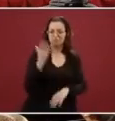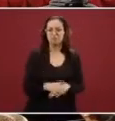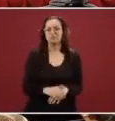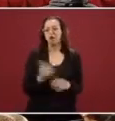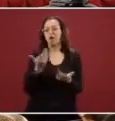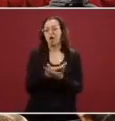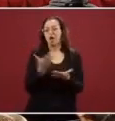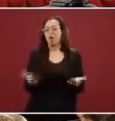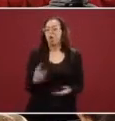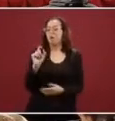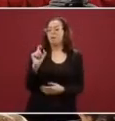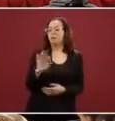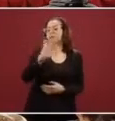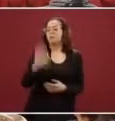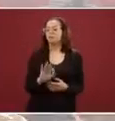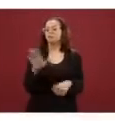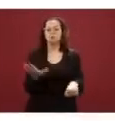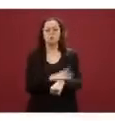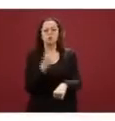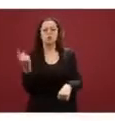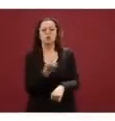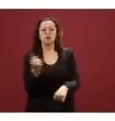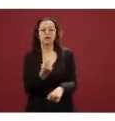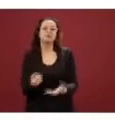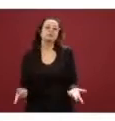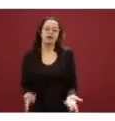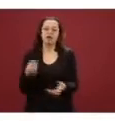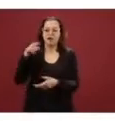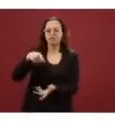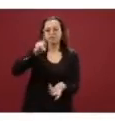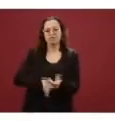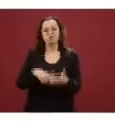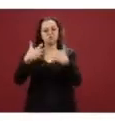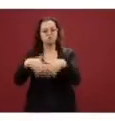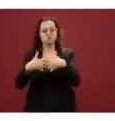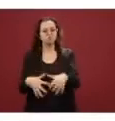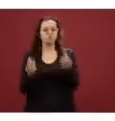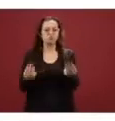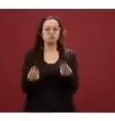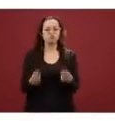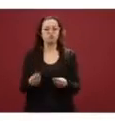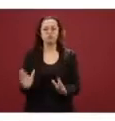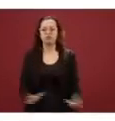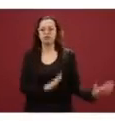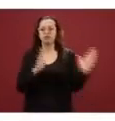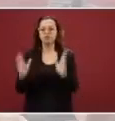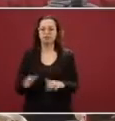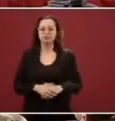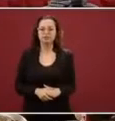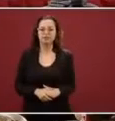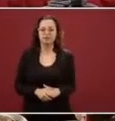20% porque tenemos una grande cantidad de medios mecánicos de operación en el proyecto. La siguiente, por favor.